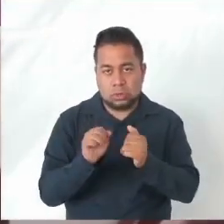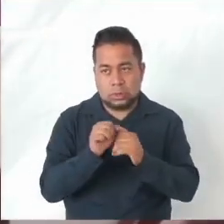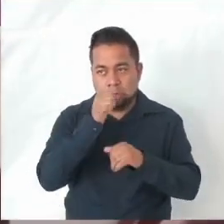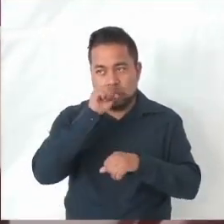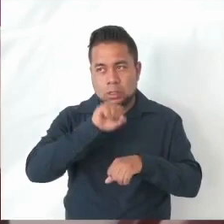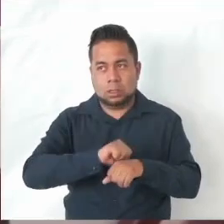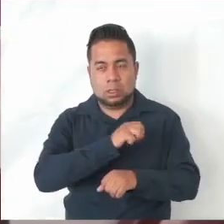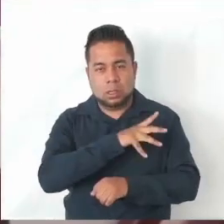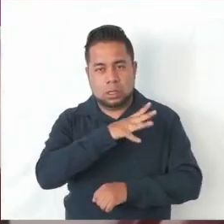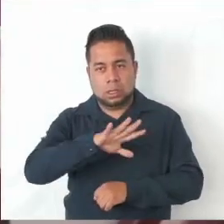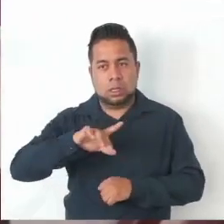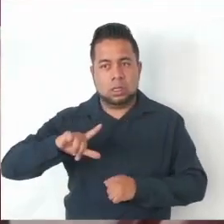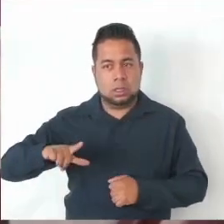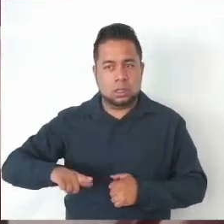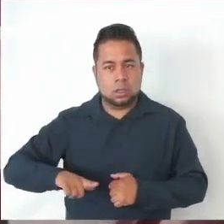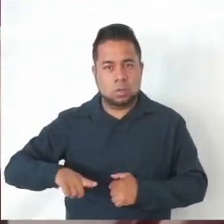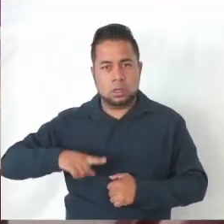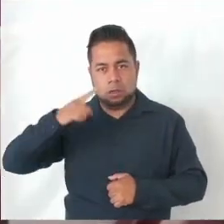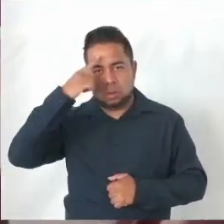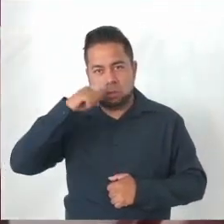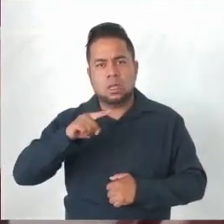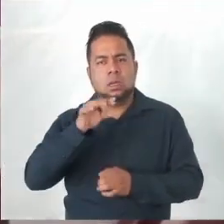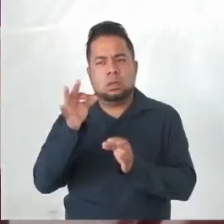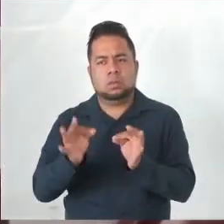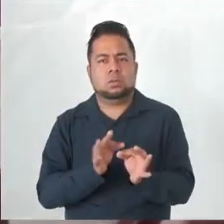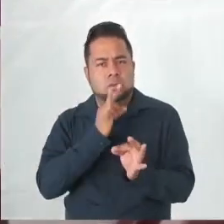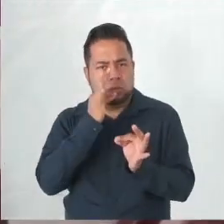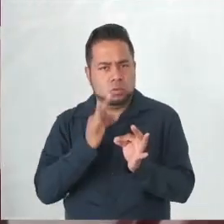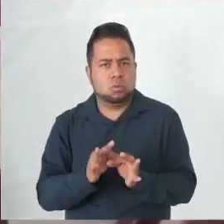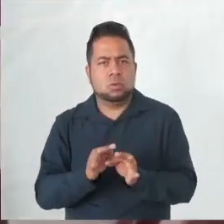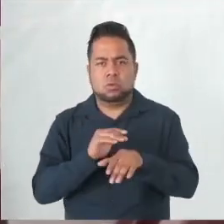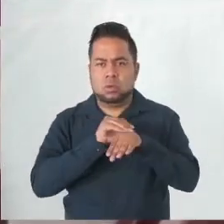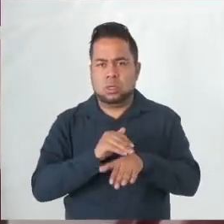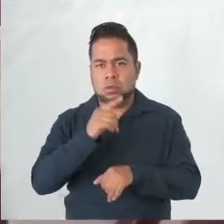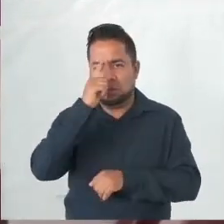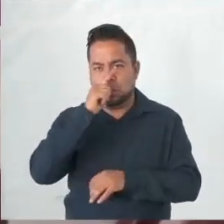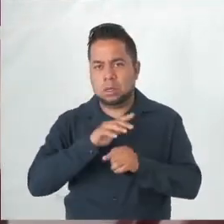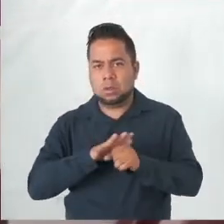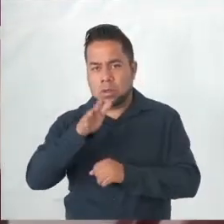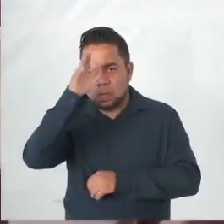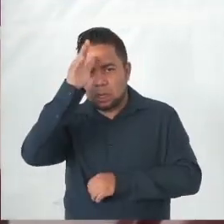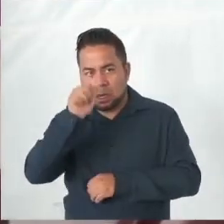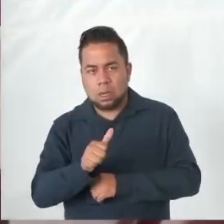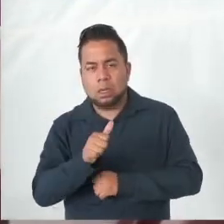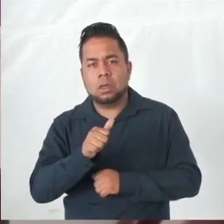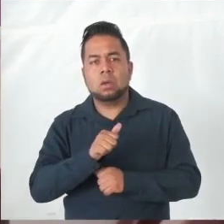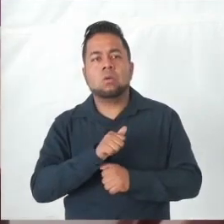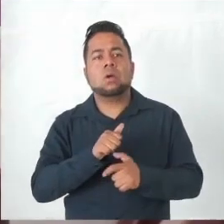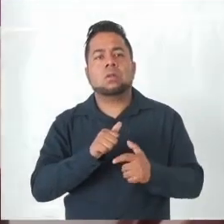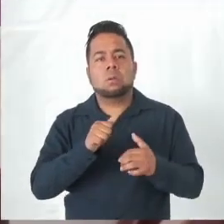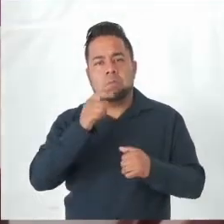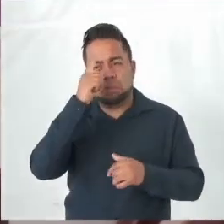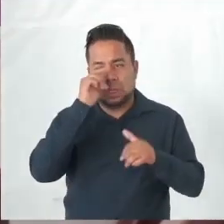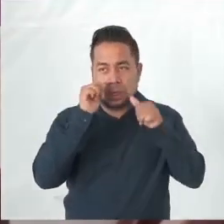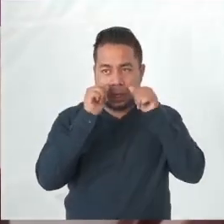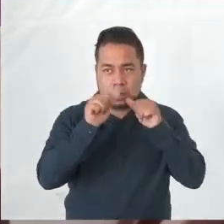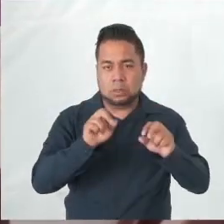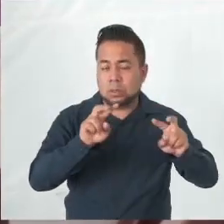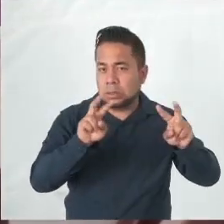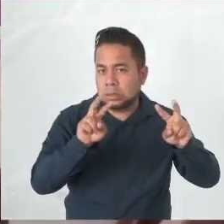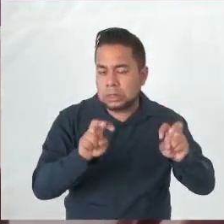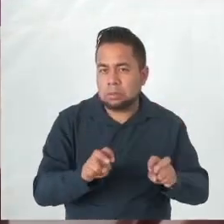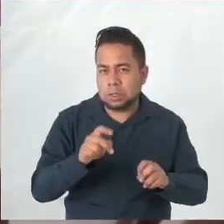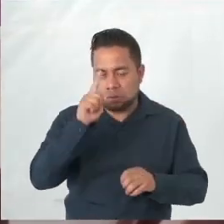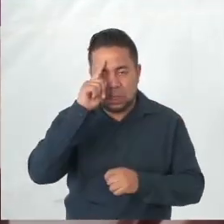Secretaría General de Gobierno para dar el cumplimiento a los compromisos contraídos en la atención de los asuntos